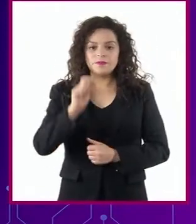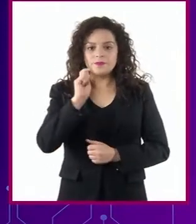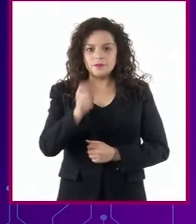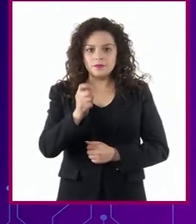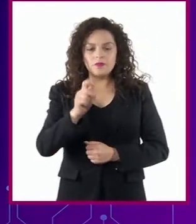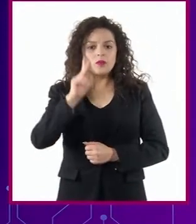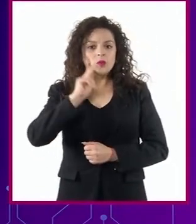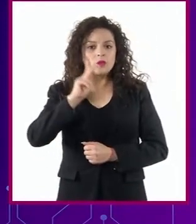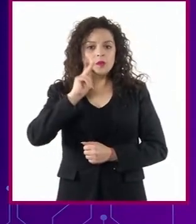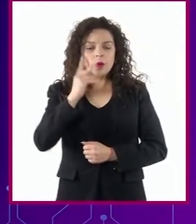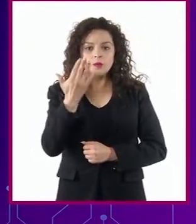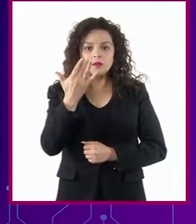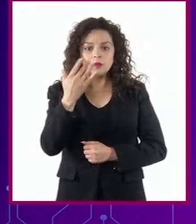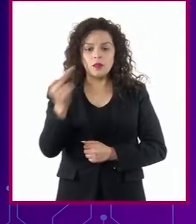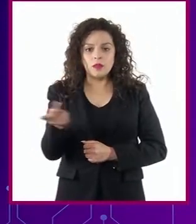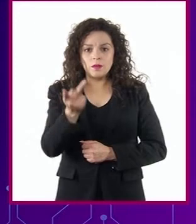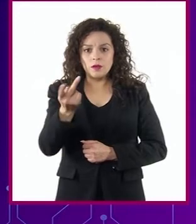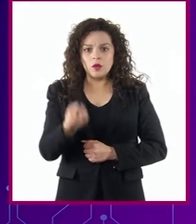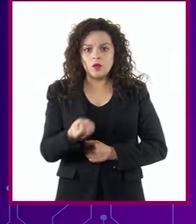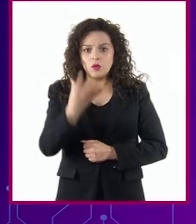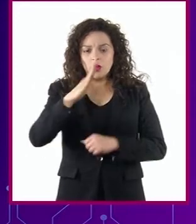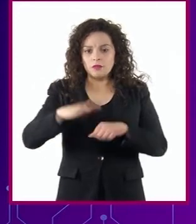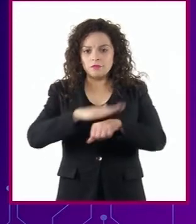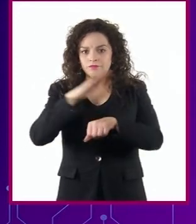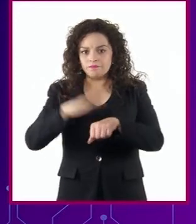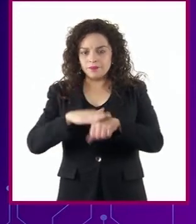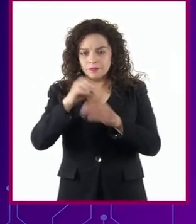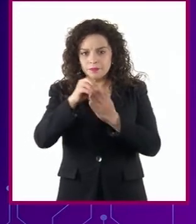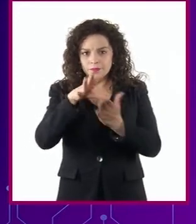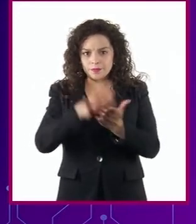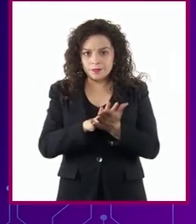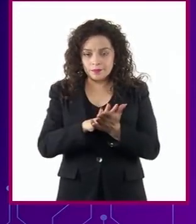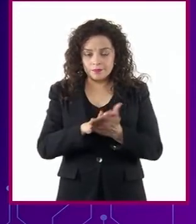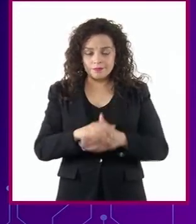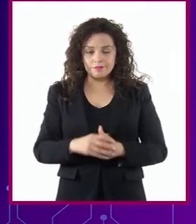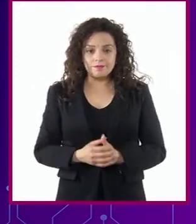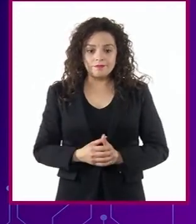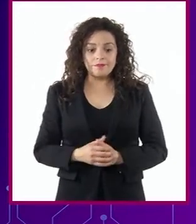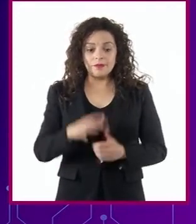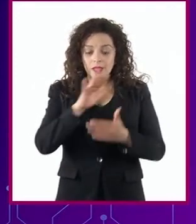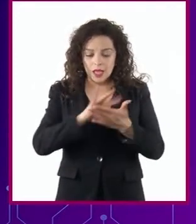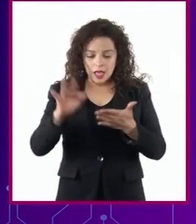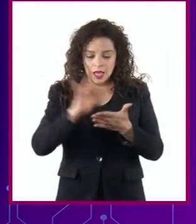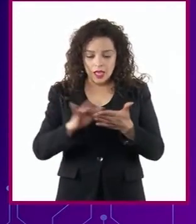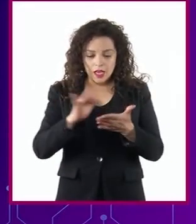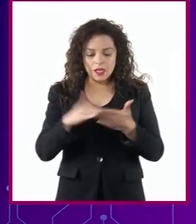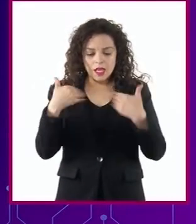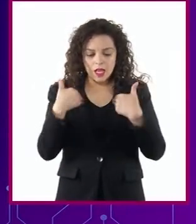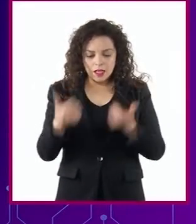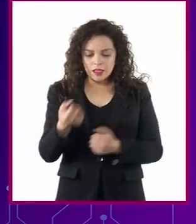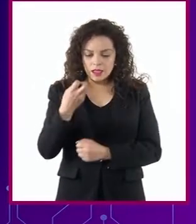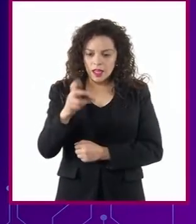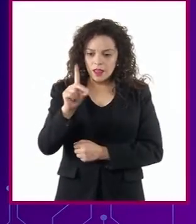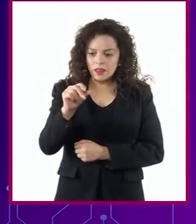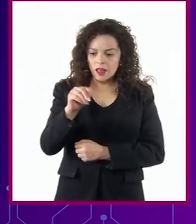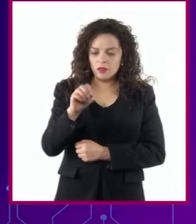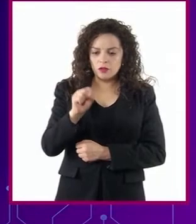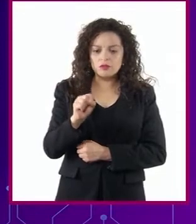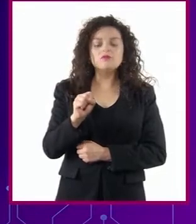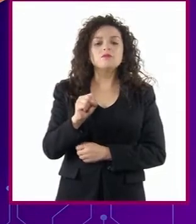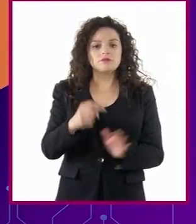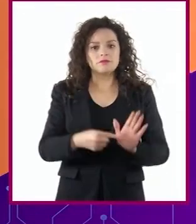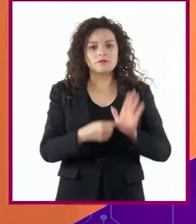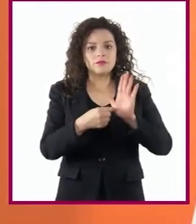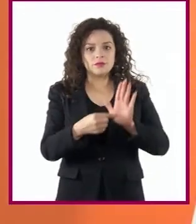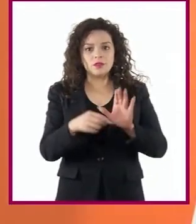una prueba de 50 preguntas. Vamos a leer e interpretar los datos de esta situación presentados en un